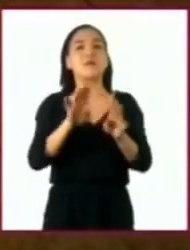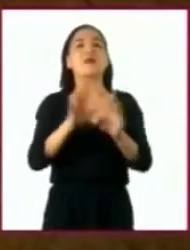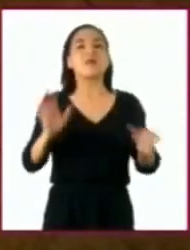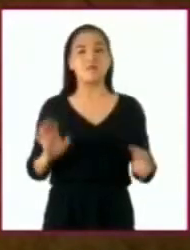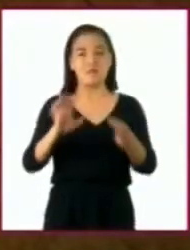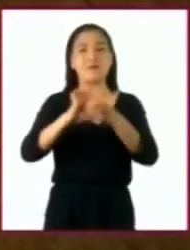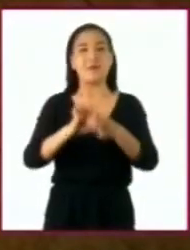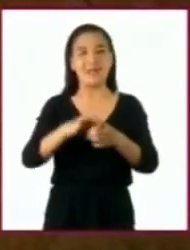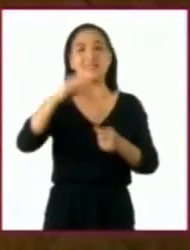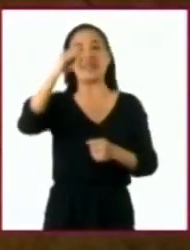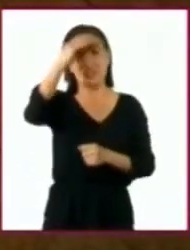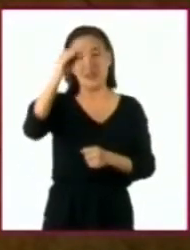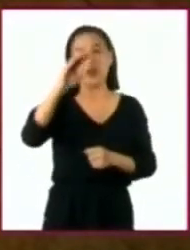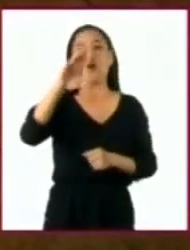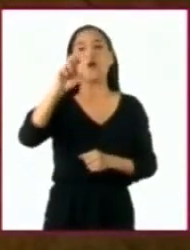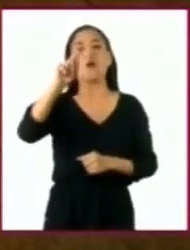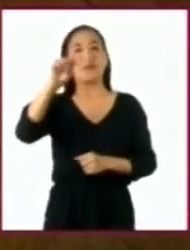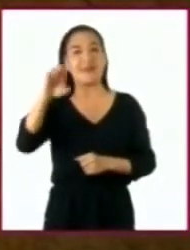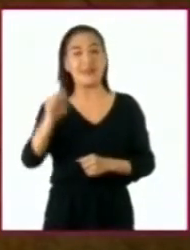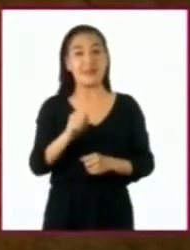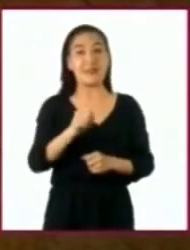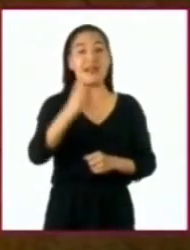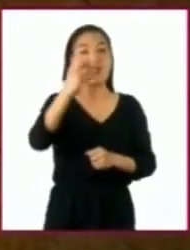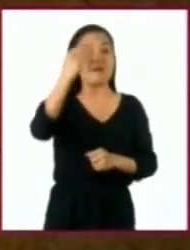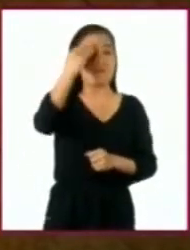Cortés. Durante